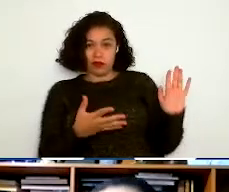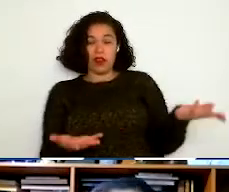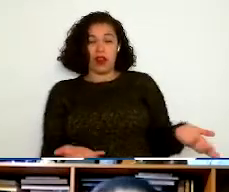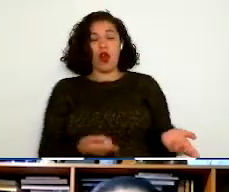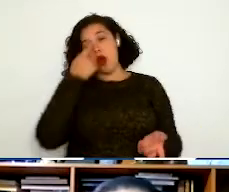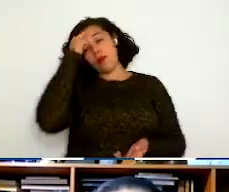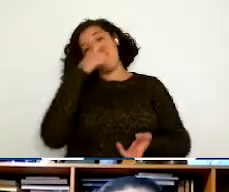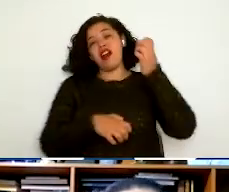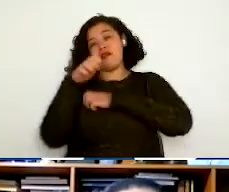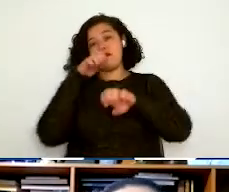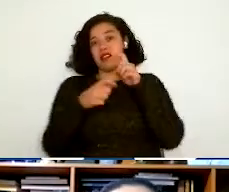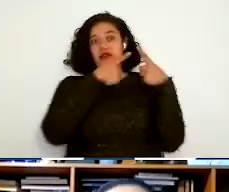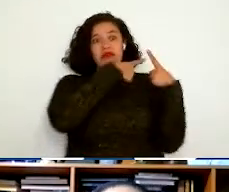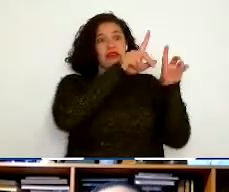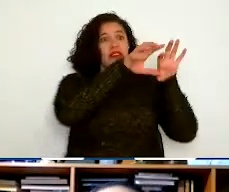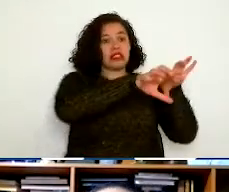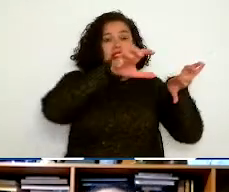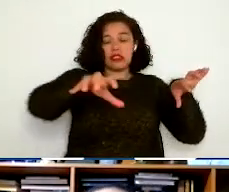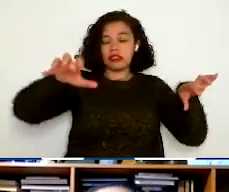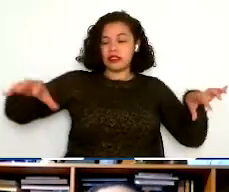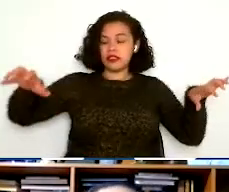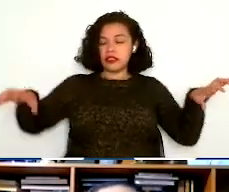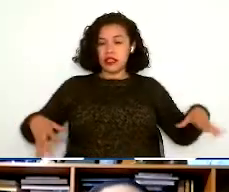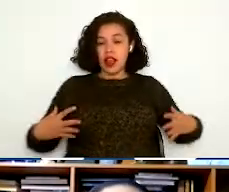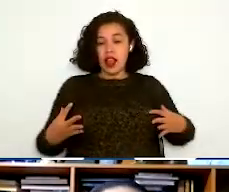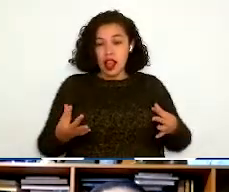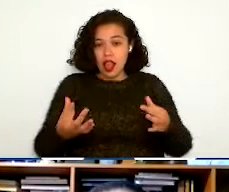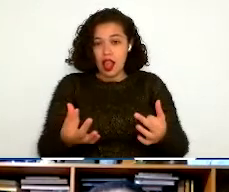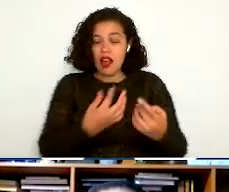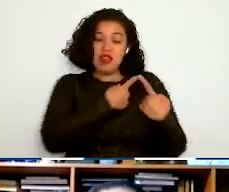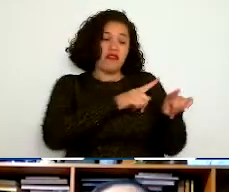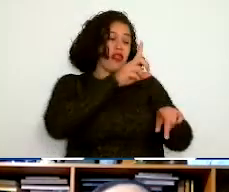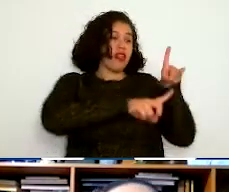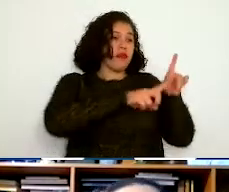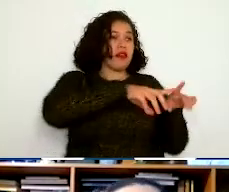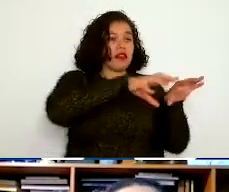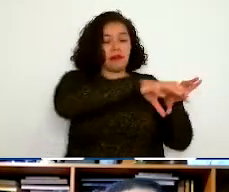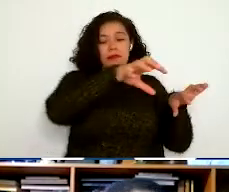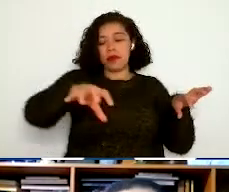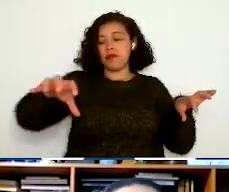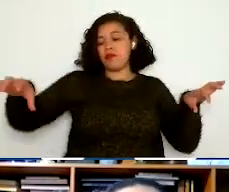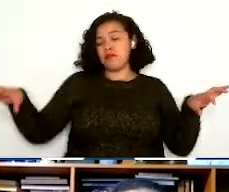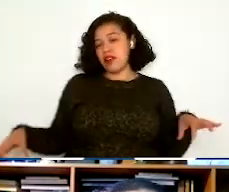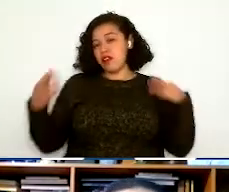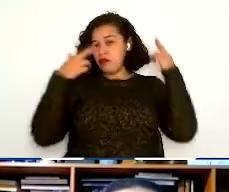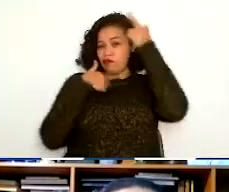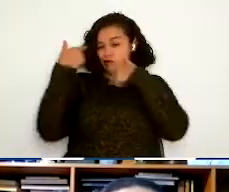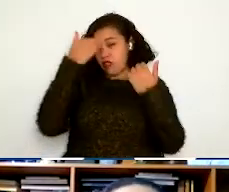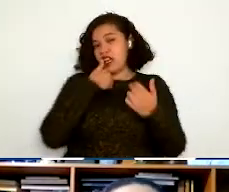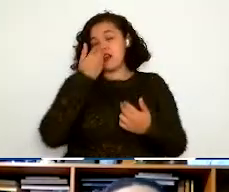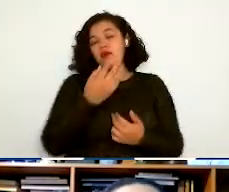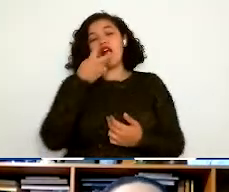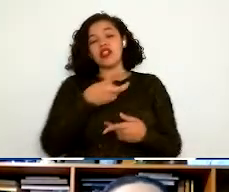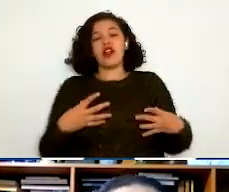términos de empresas. Es decir, la definición de calidad va a depender mucho de la unidad de análisis que nosotros